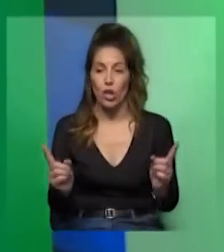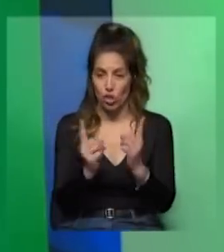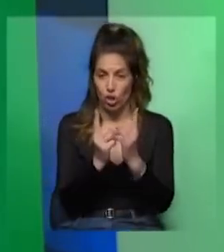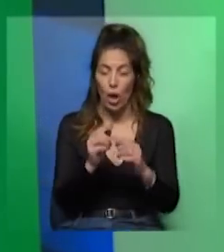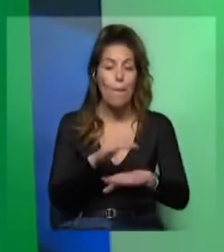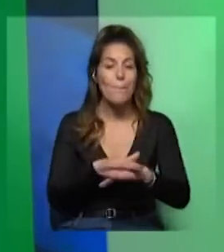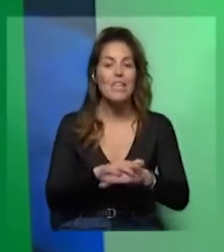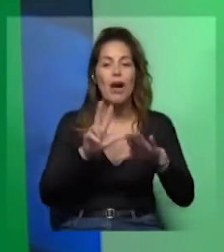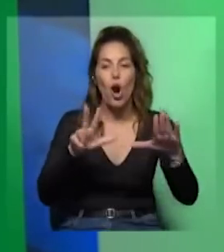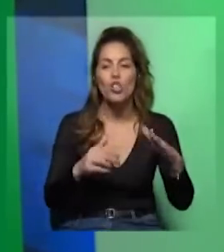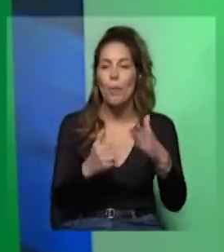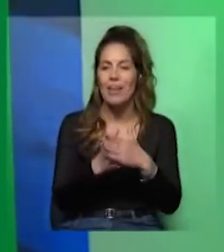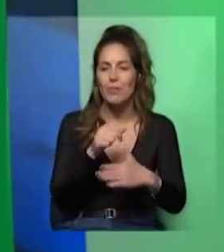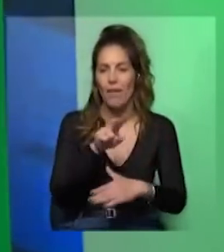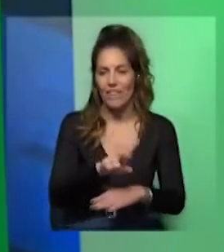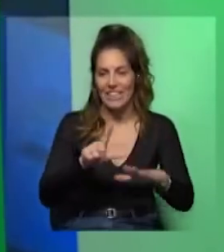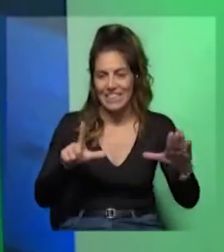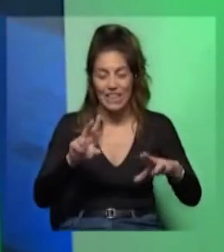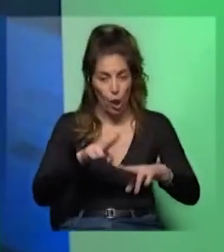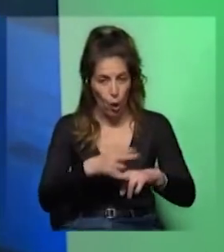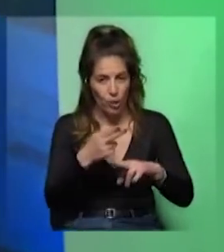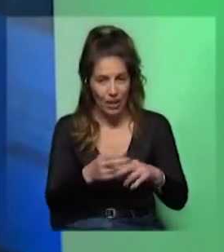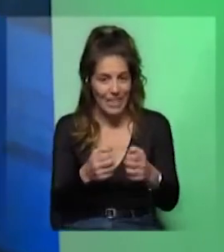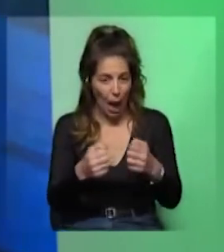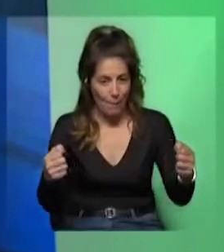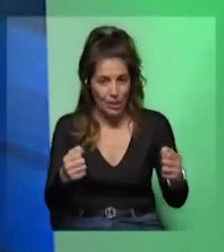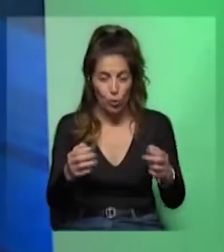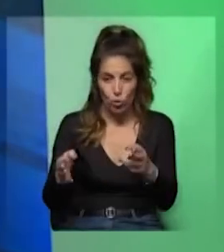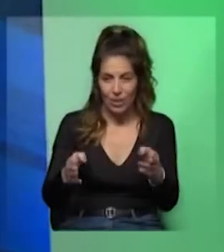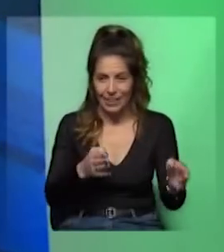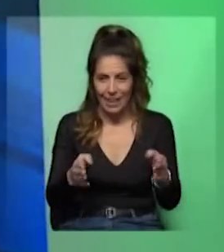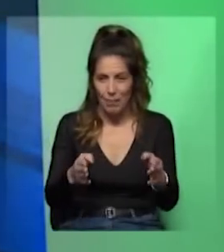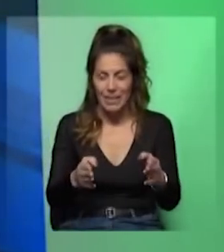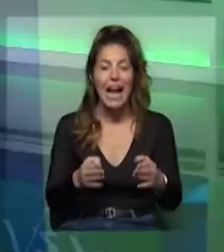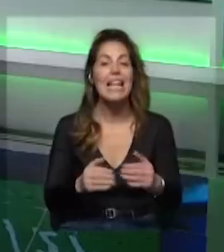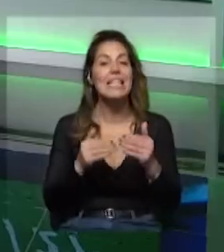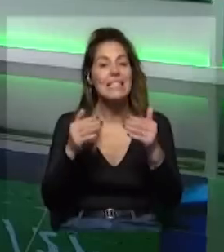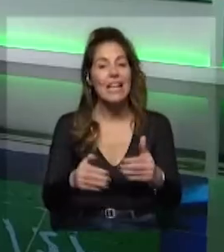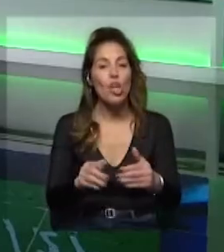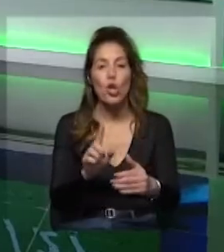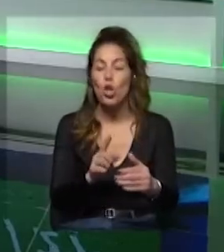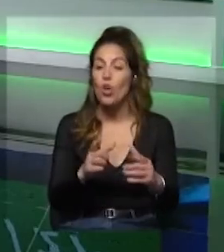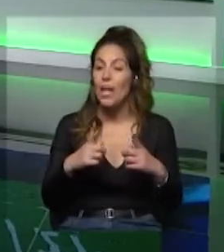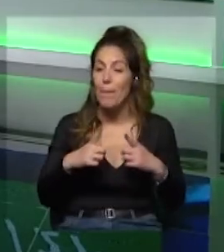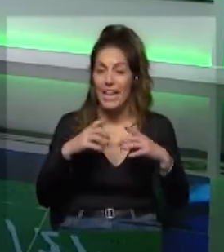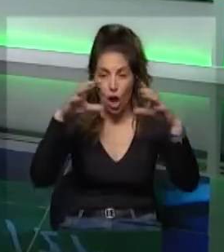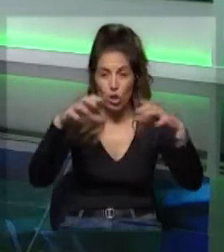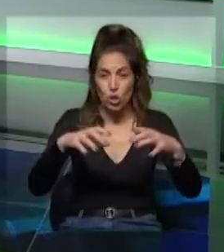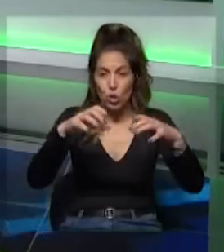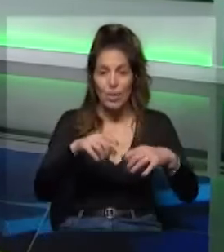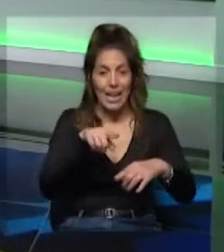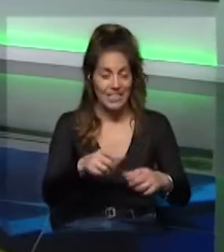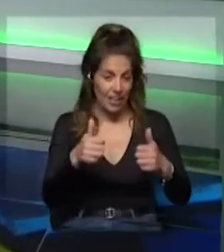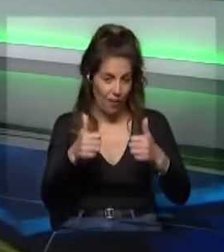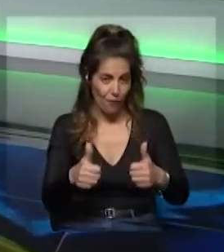mínima de ocho una máxima de 27 nuevamente amplitud térmica igual les adelanto que no hay probabilidades de lluvia así que por ese lado